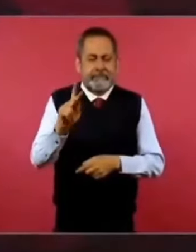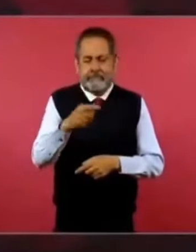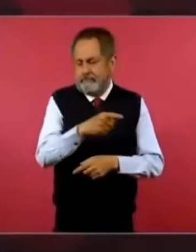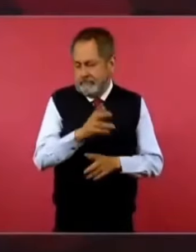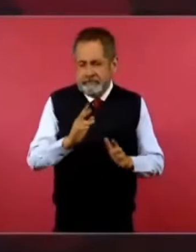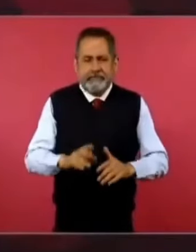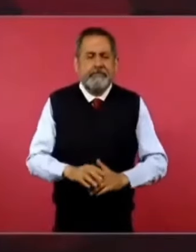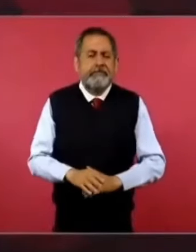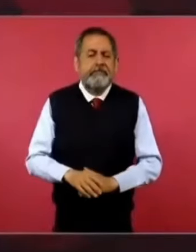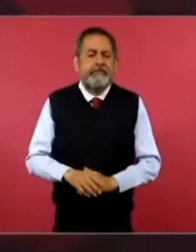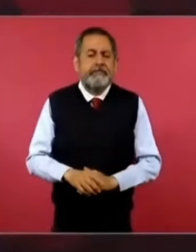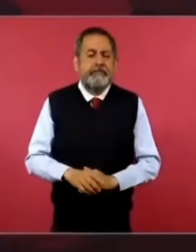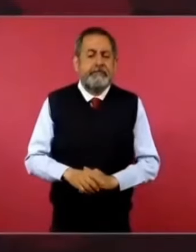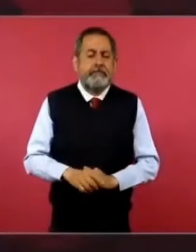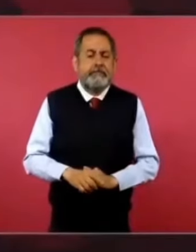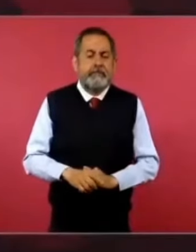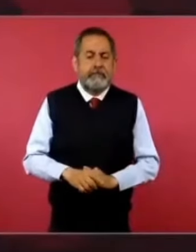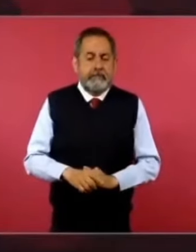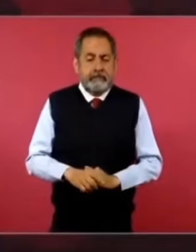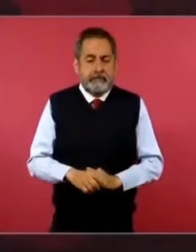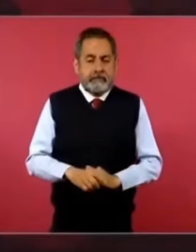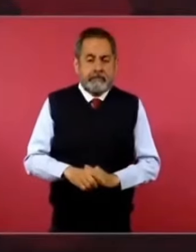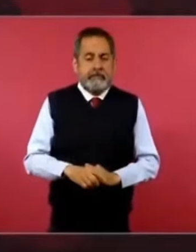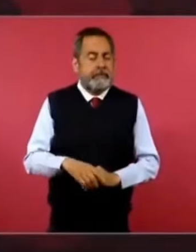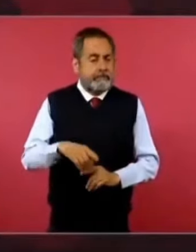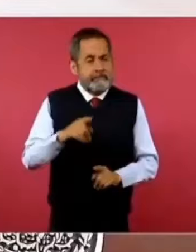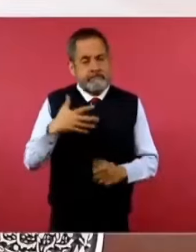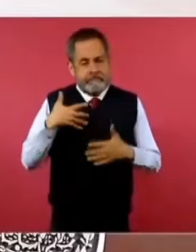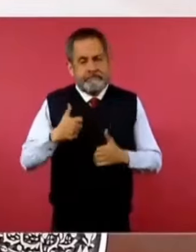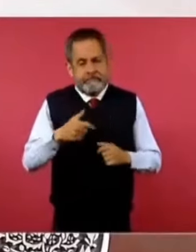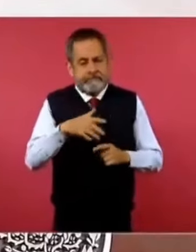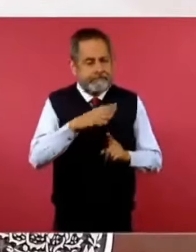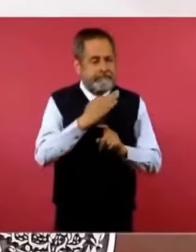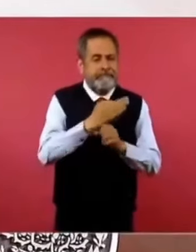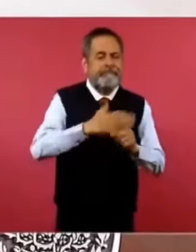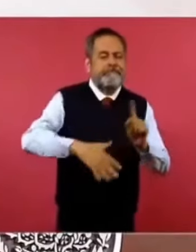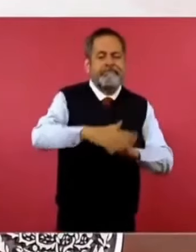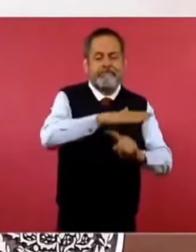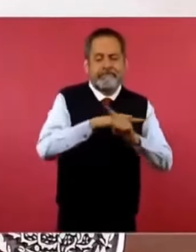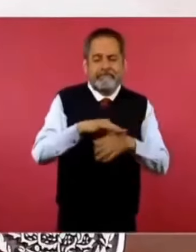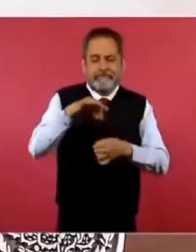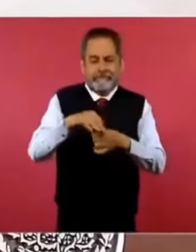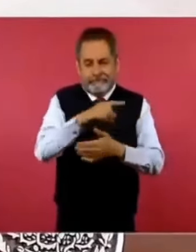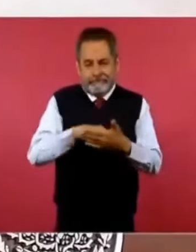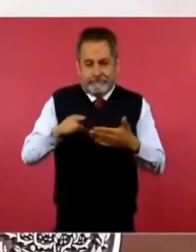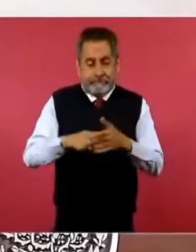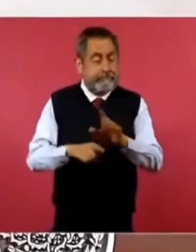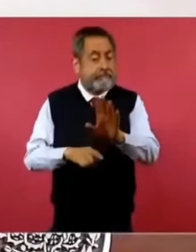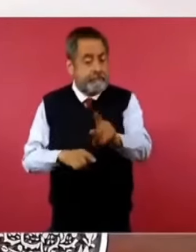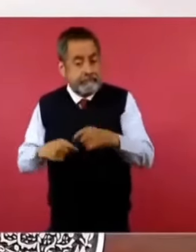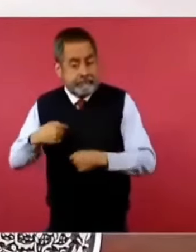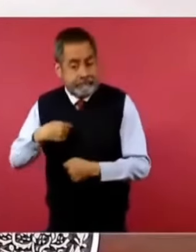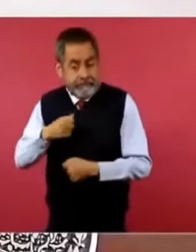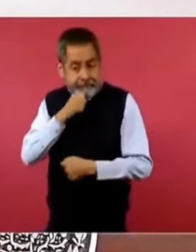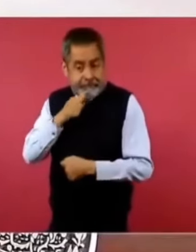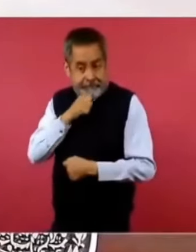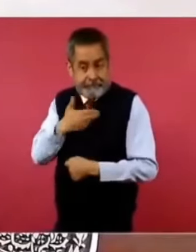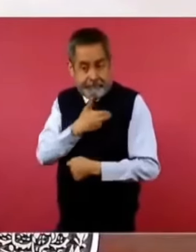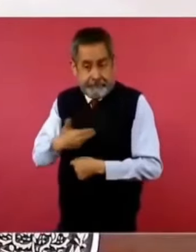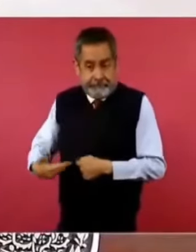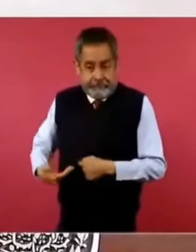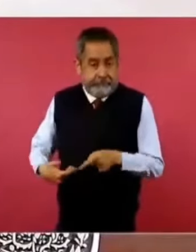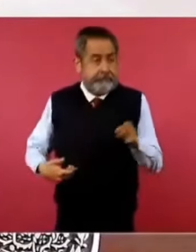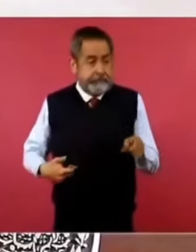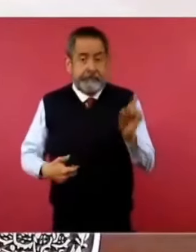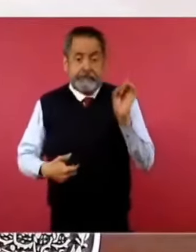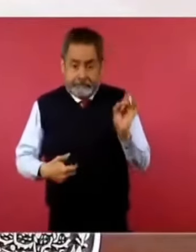Trump hay que entender nada más la circunstancia antes de que yo llegara a la presidencia cuando él ya